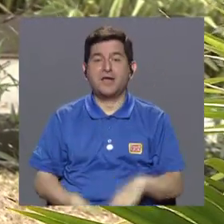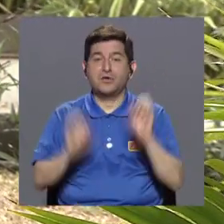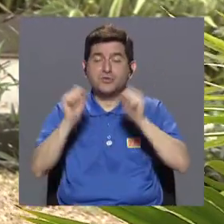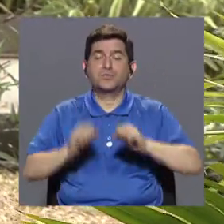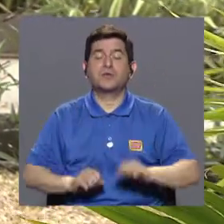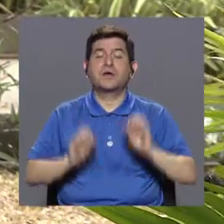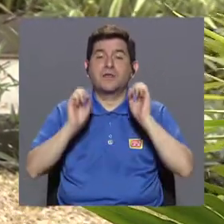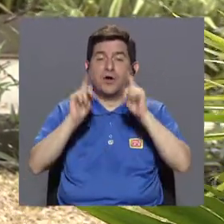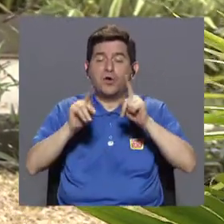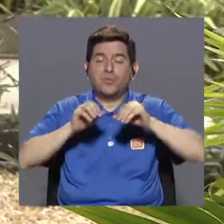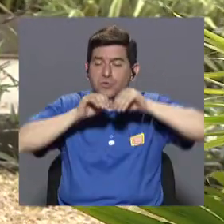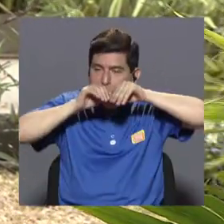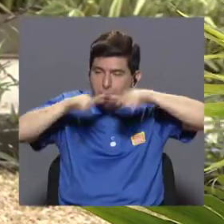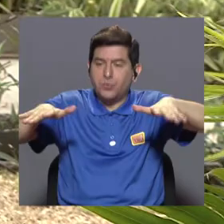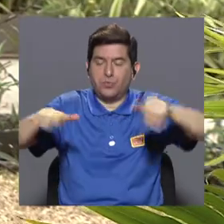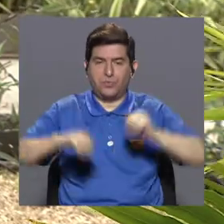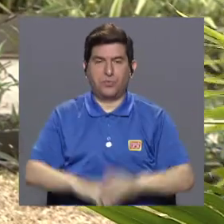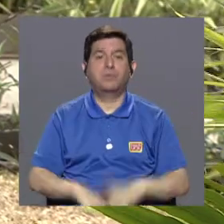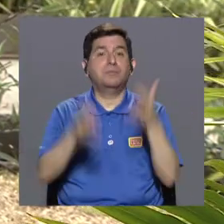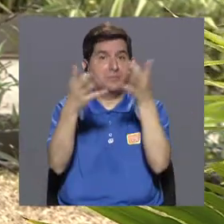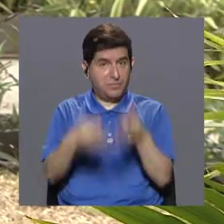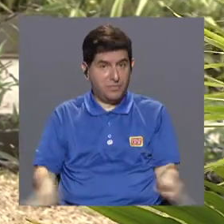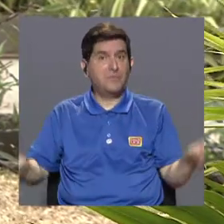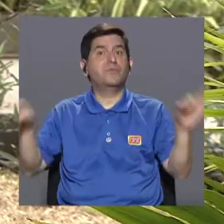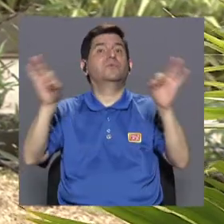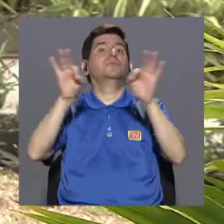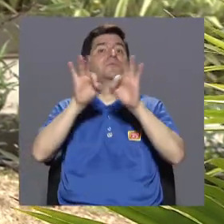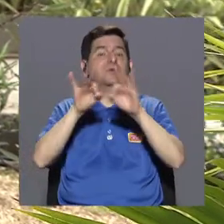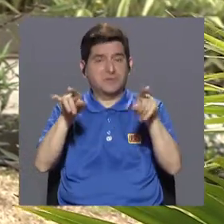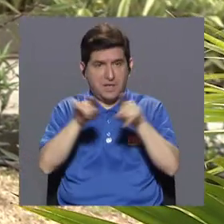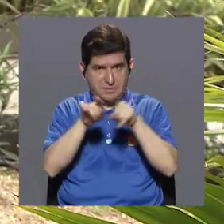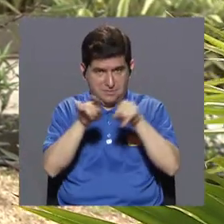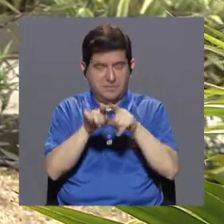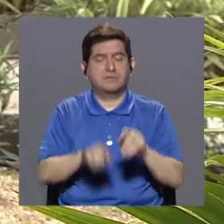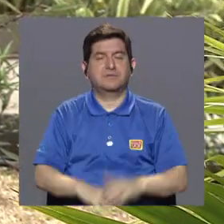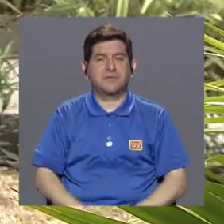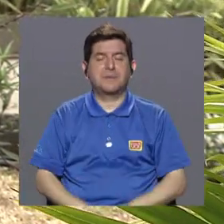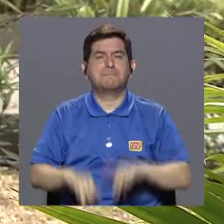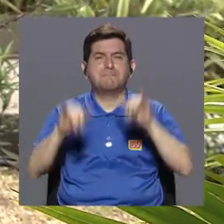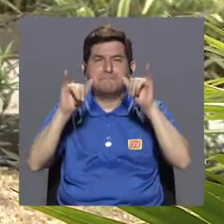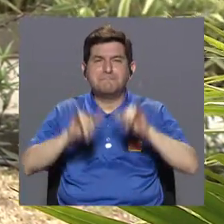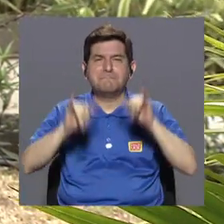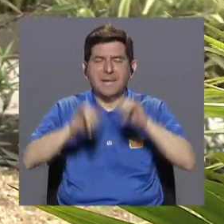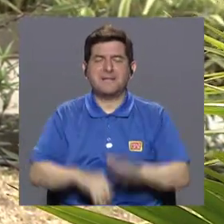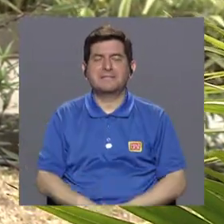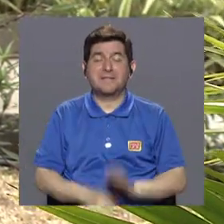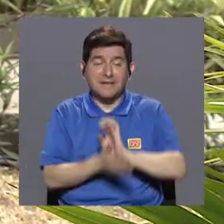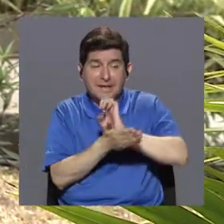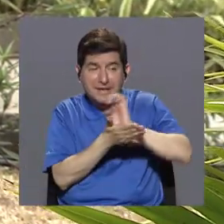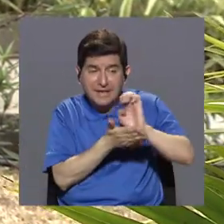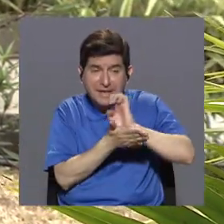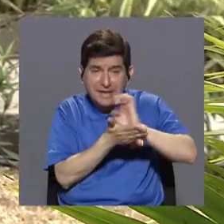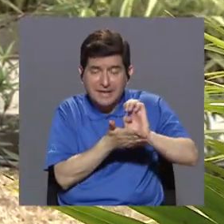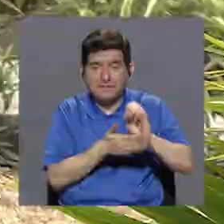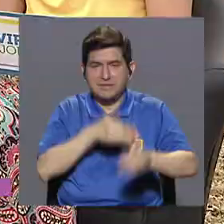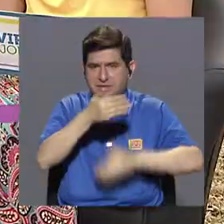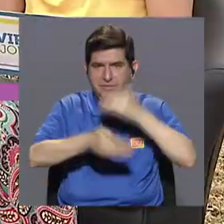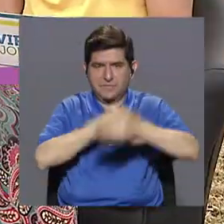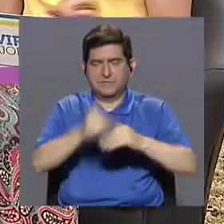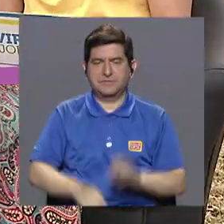¿verdad?, ser como una vía de transmisión. Entonces sí es importante de todas maneras como mantener la prevención,